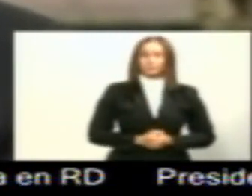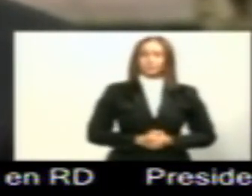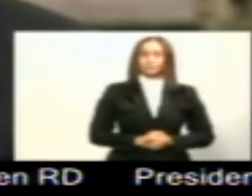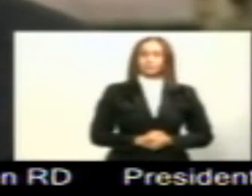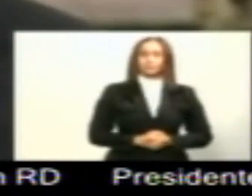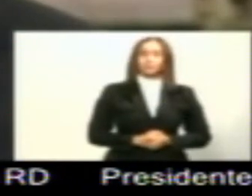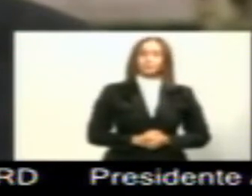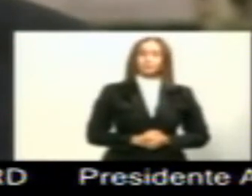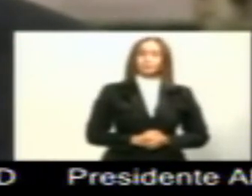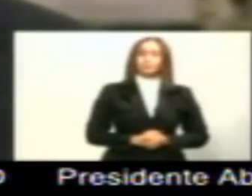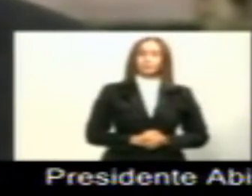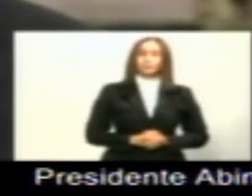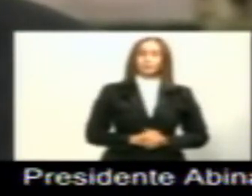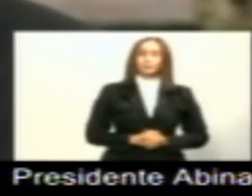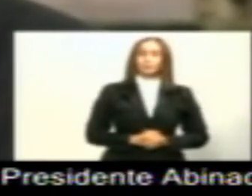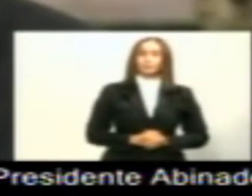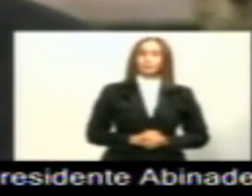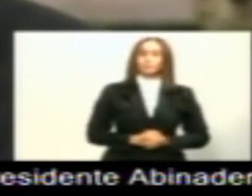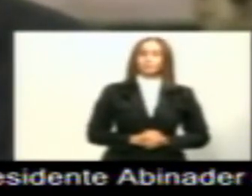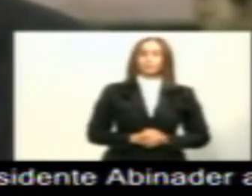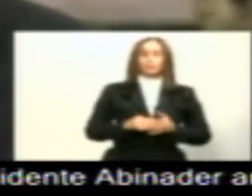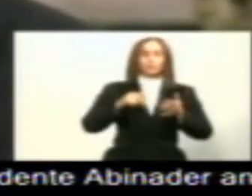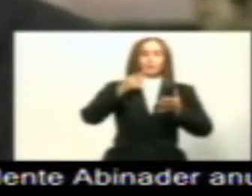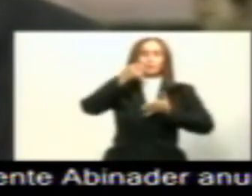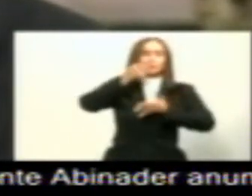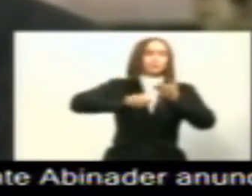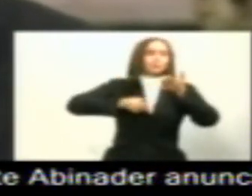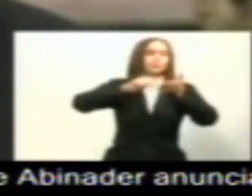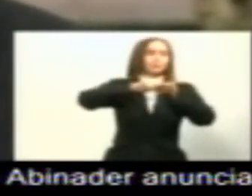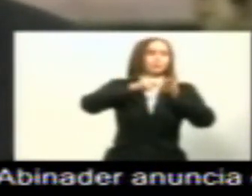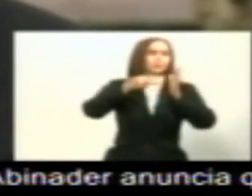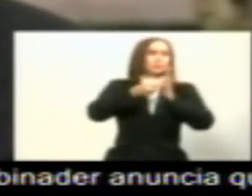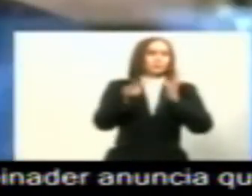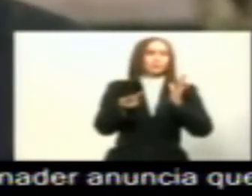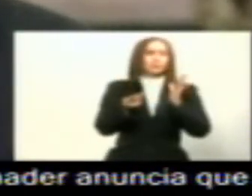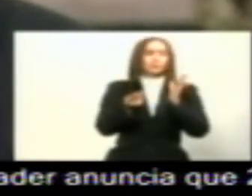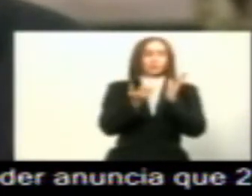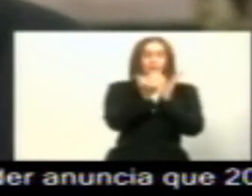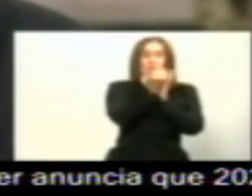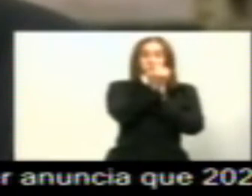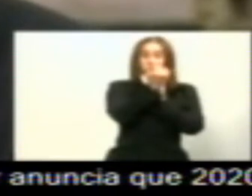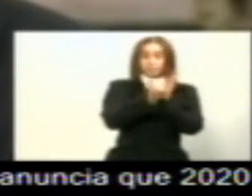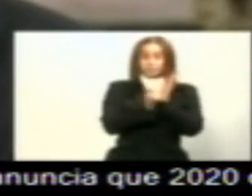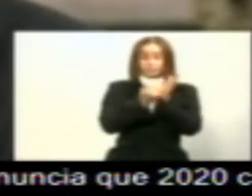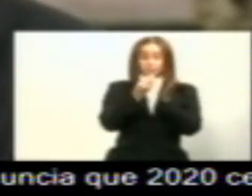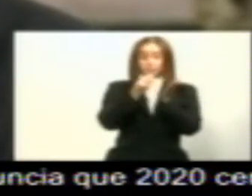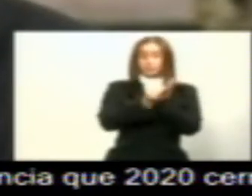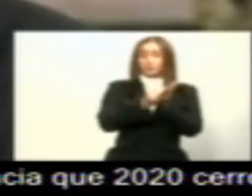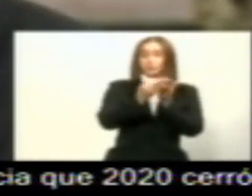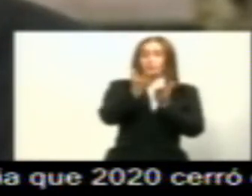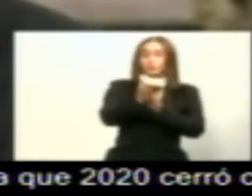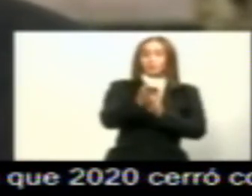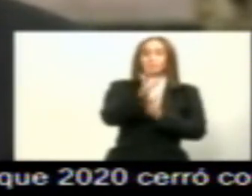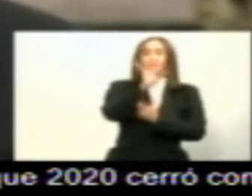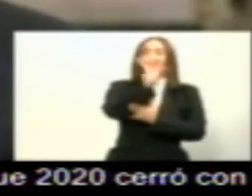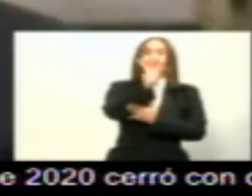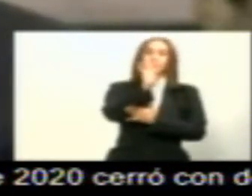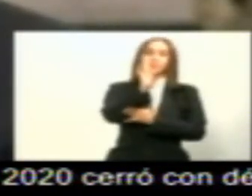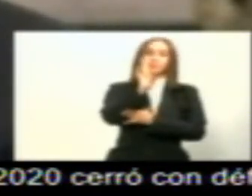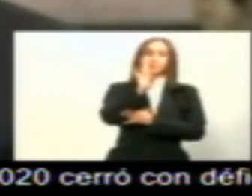En términos absolutos, esto significa que hemos reducido el déficit en 77